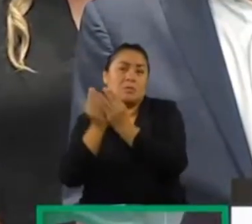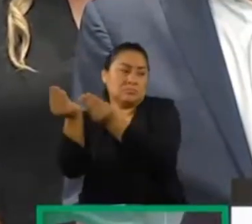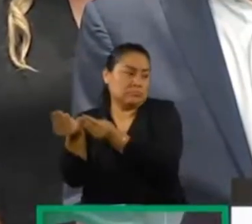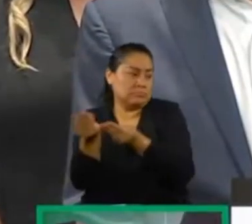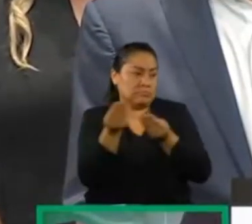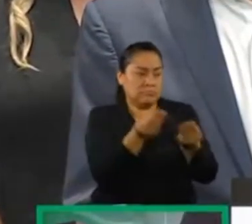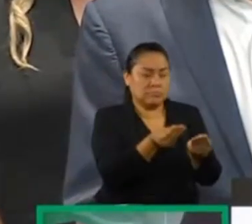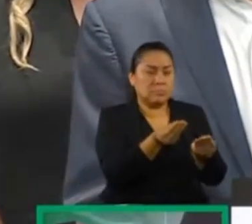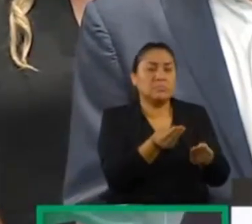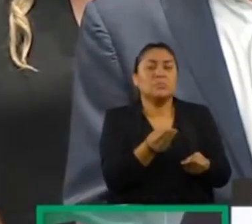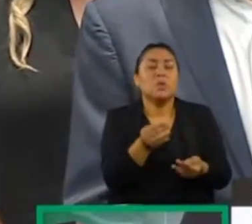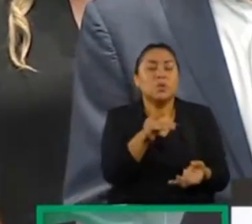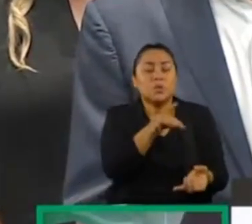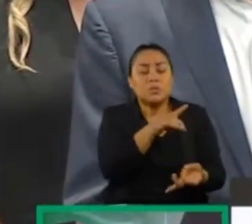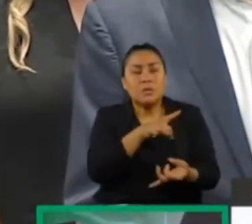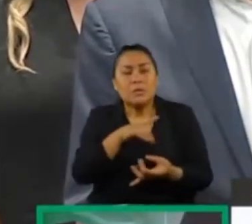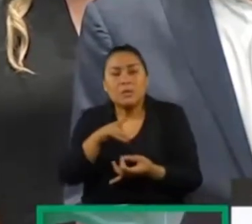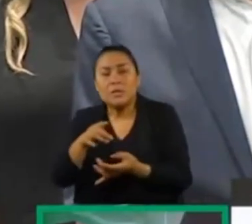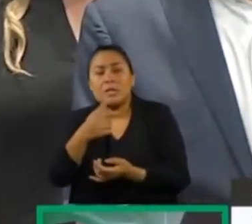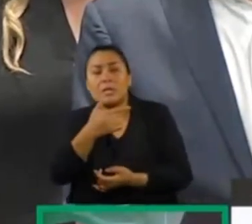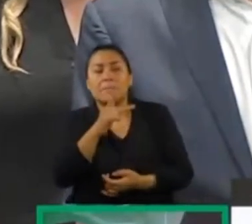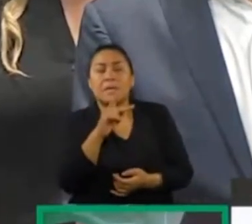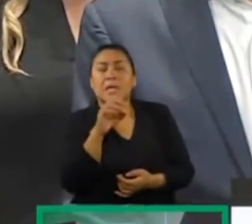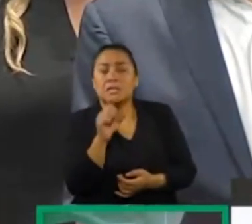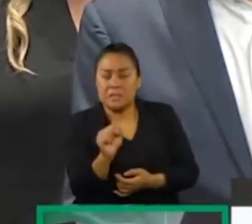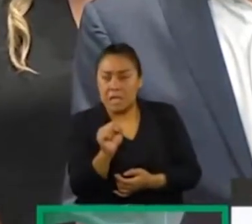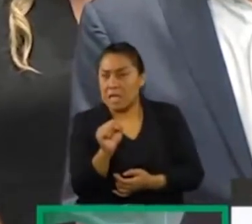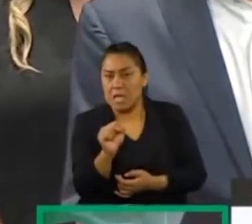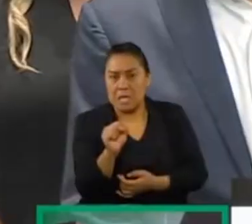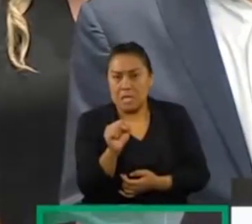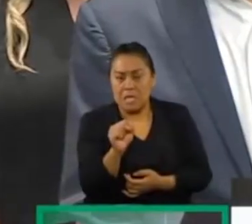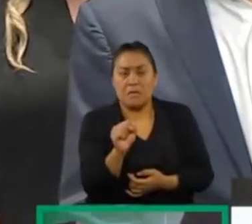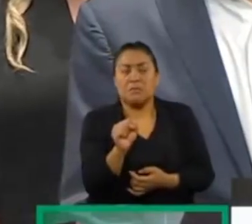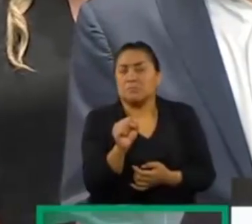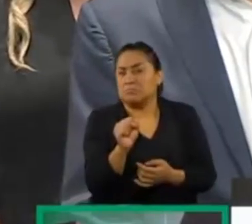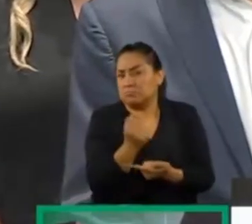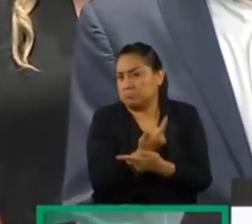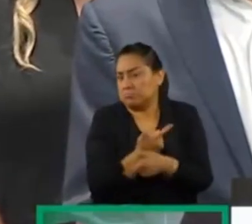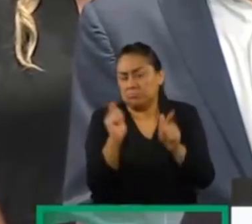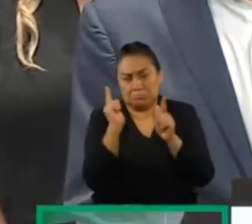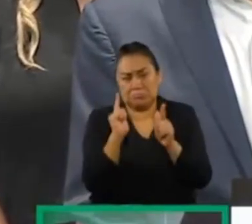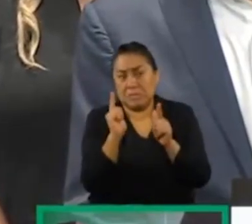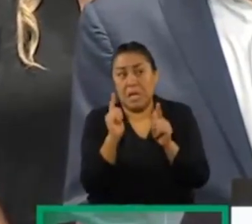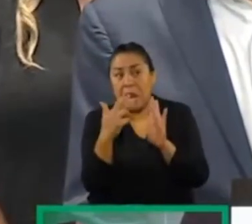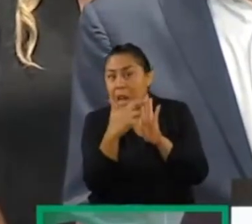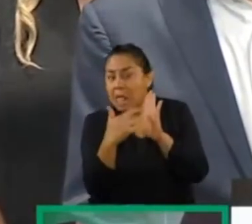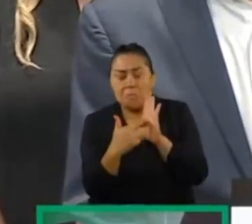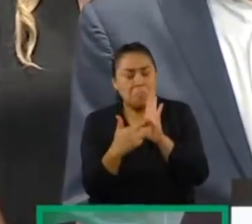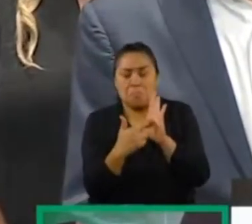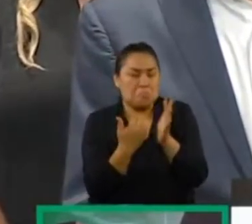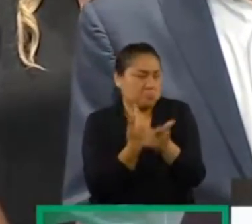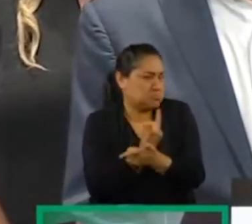GPS en tiempo real, sin ninguna regla y sin ningún